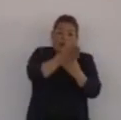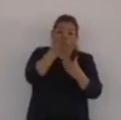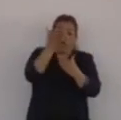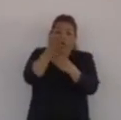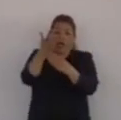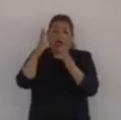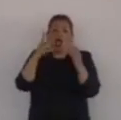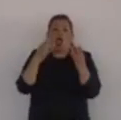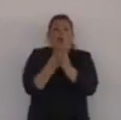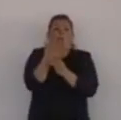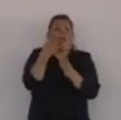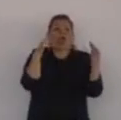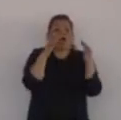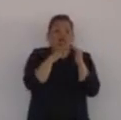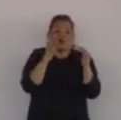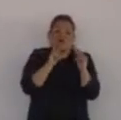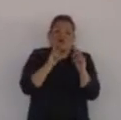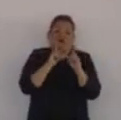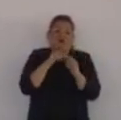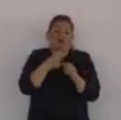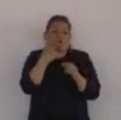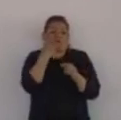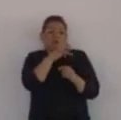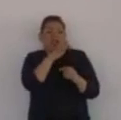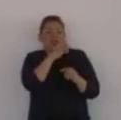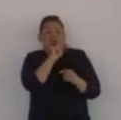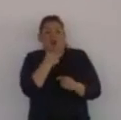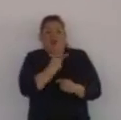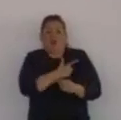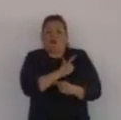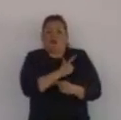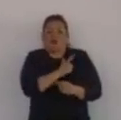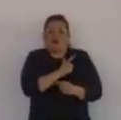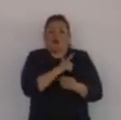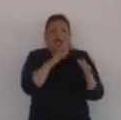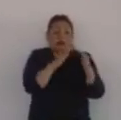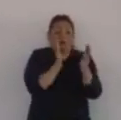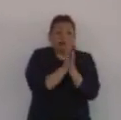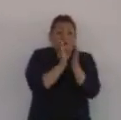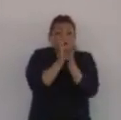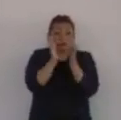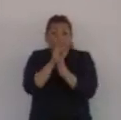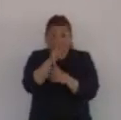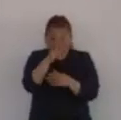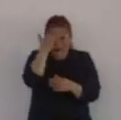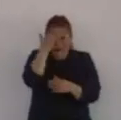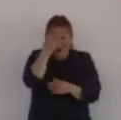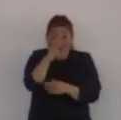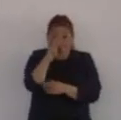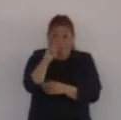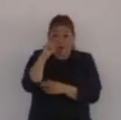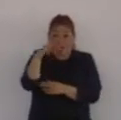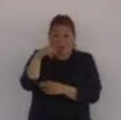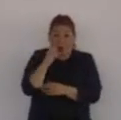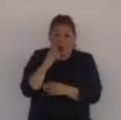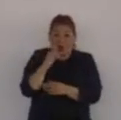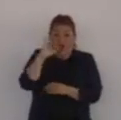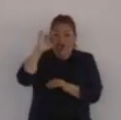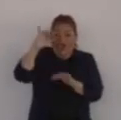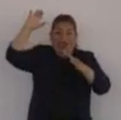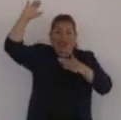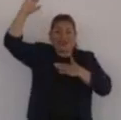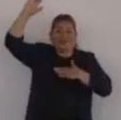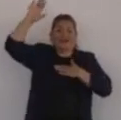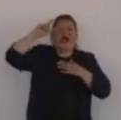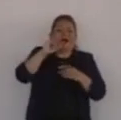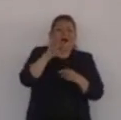una nueva casa, porque no le era suficiente con la casa anterior. ¿Ya fueron a Los Pinos? A ver,